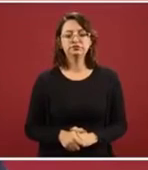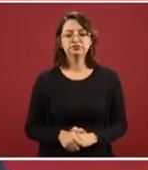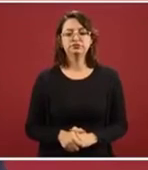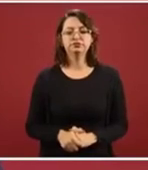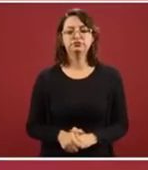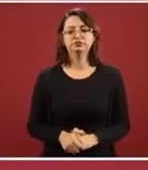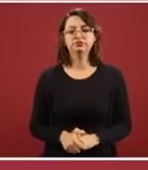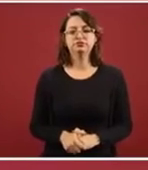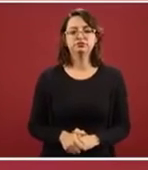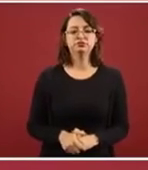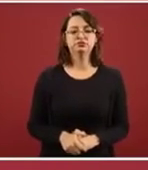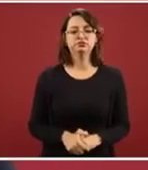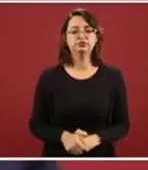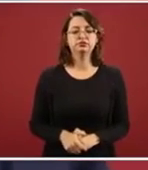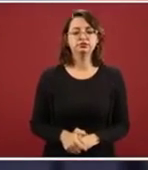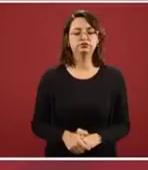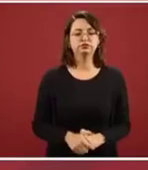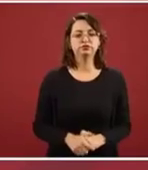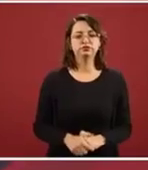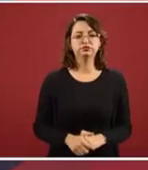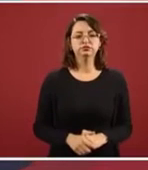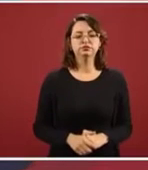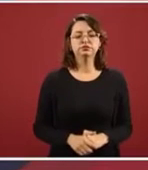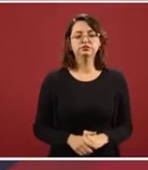no hay